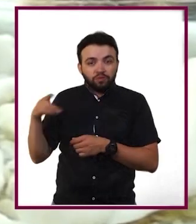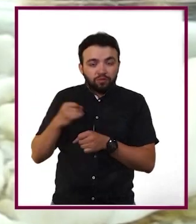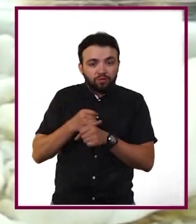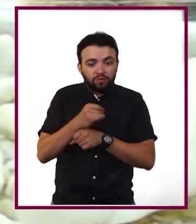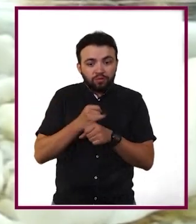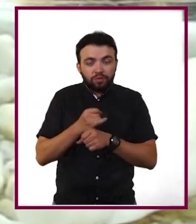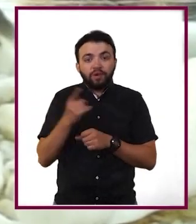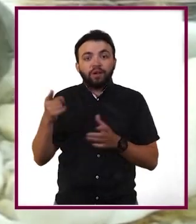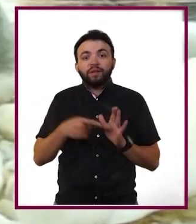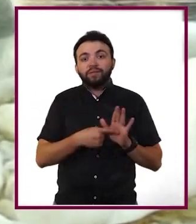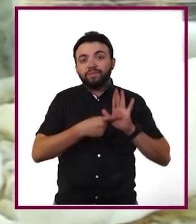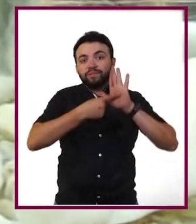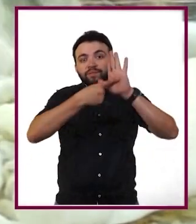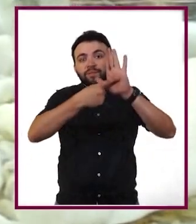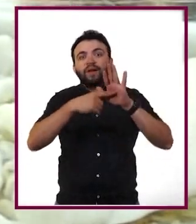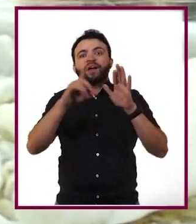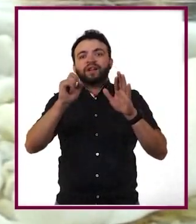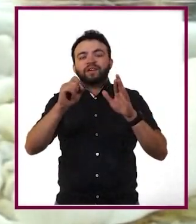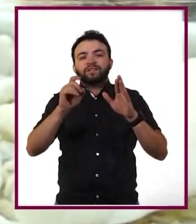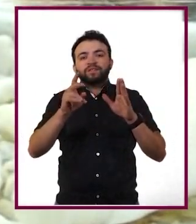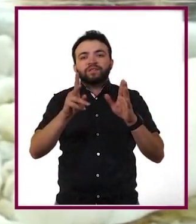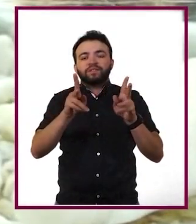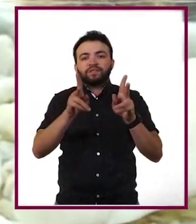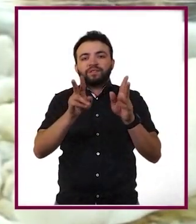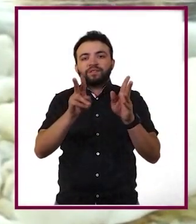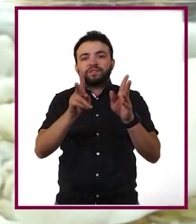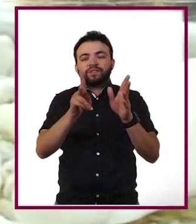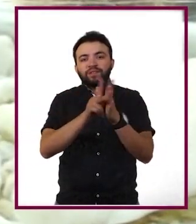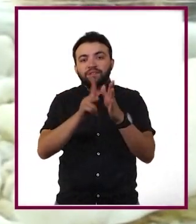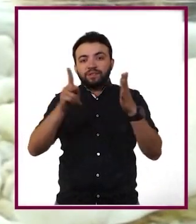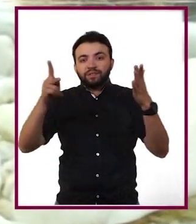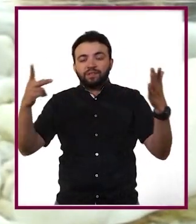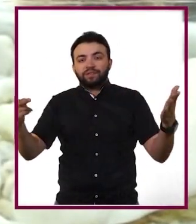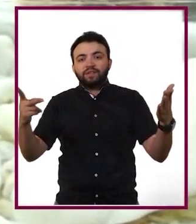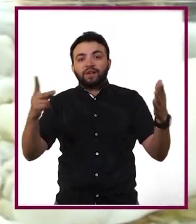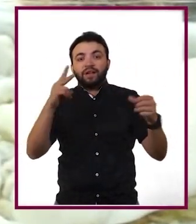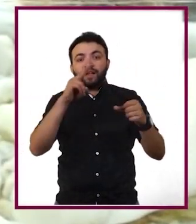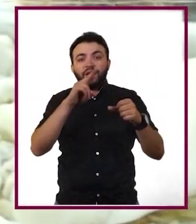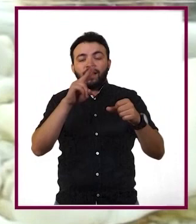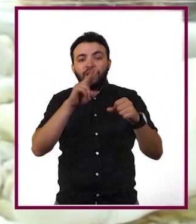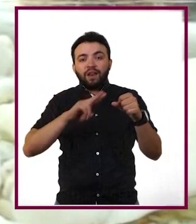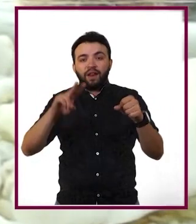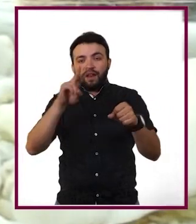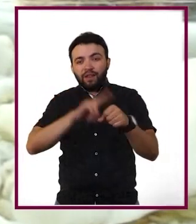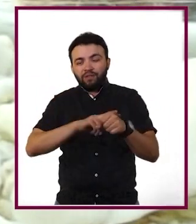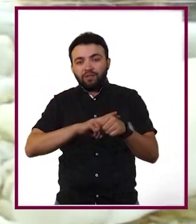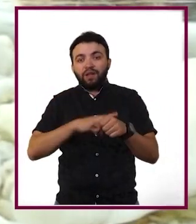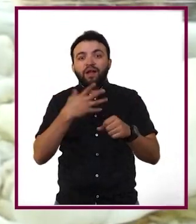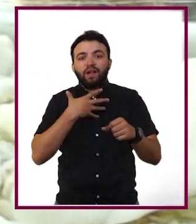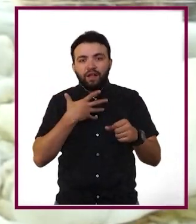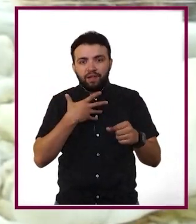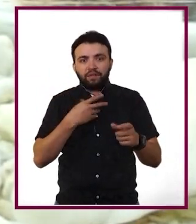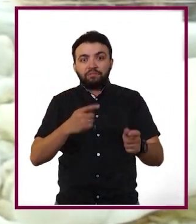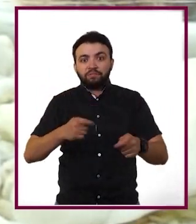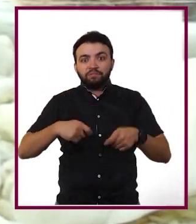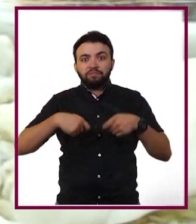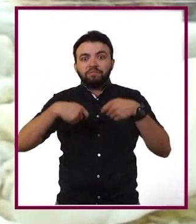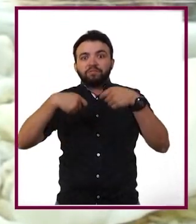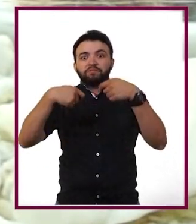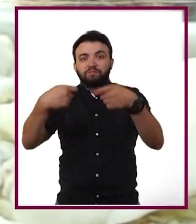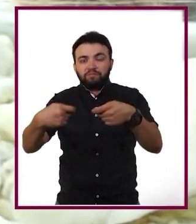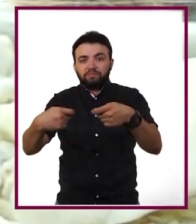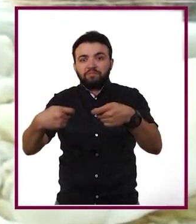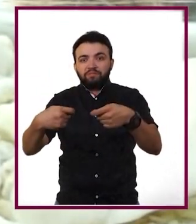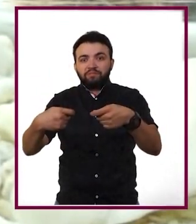esta investigación, que la publicó en la Revista de la Naturaleza, tuvo premios nacionales e